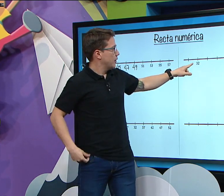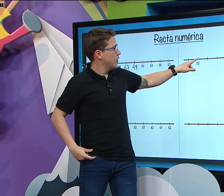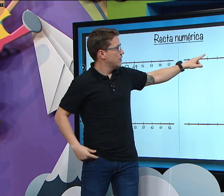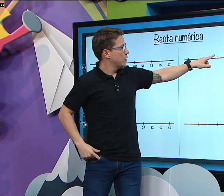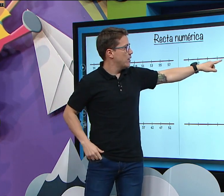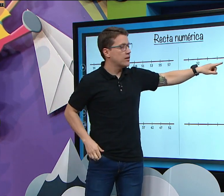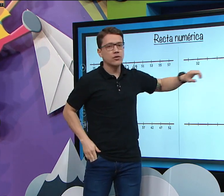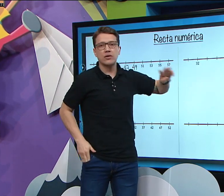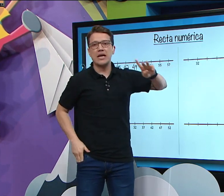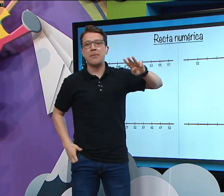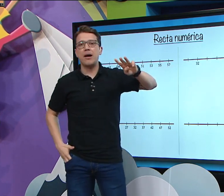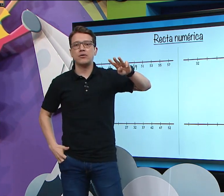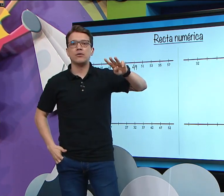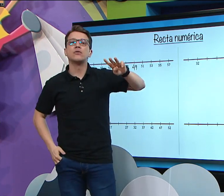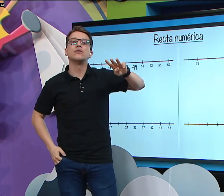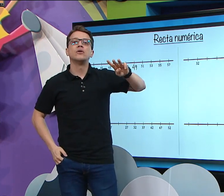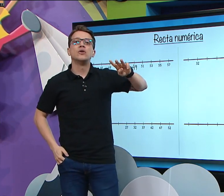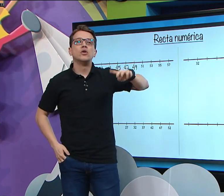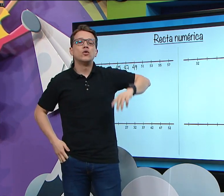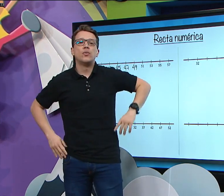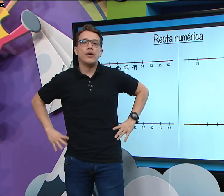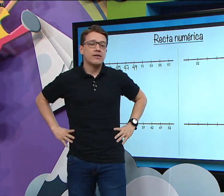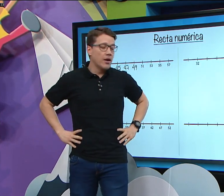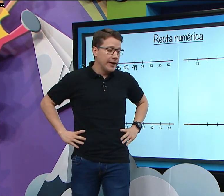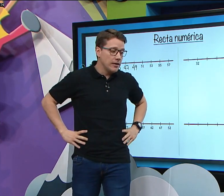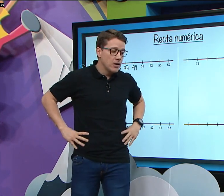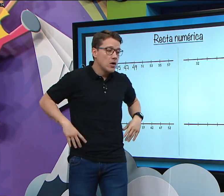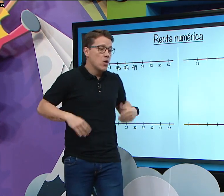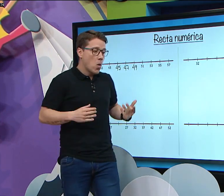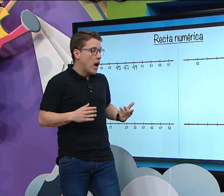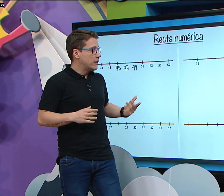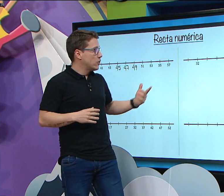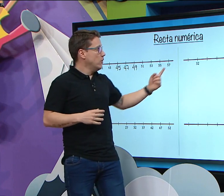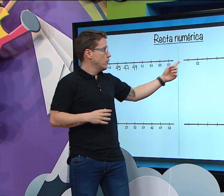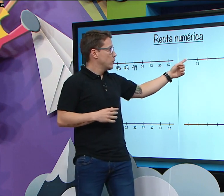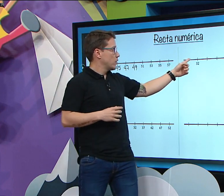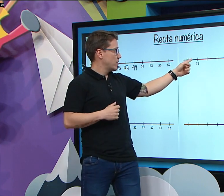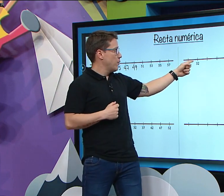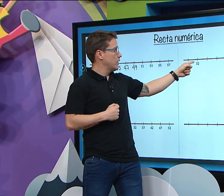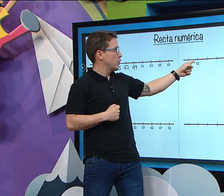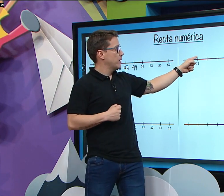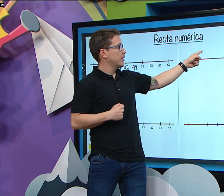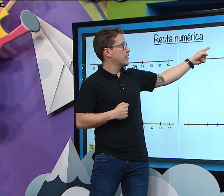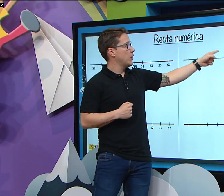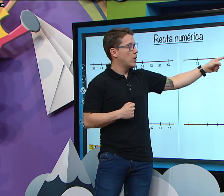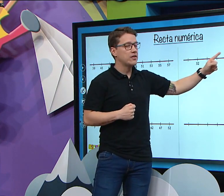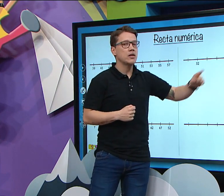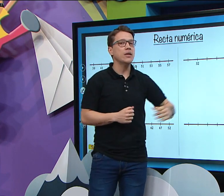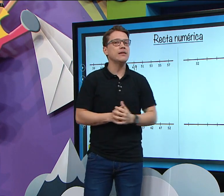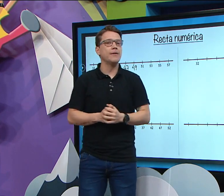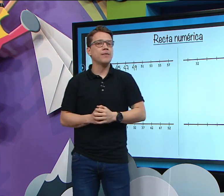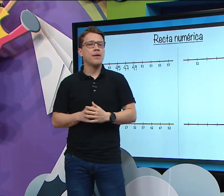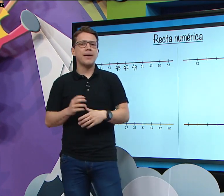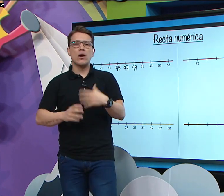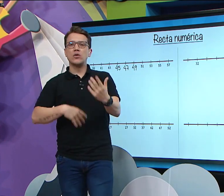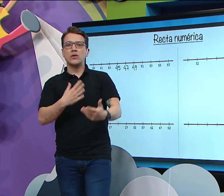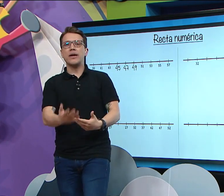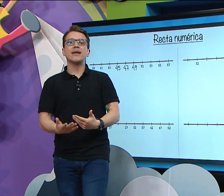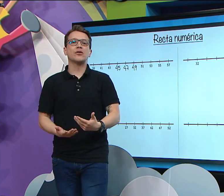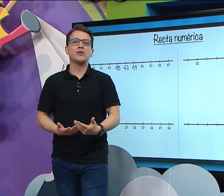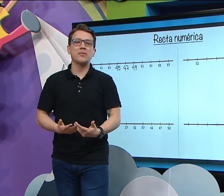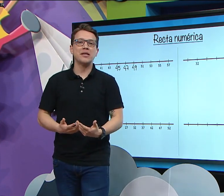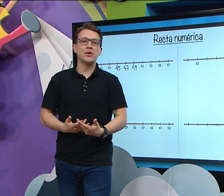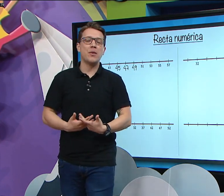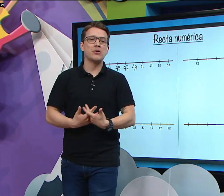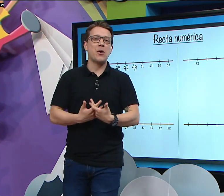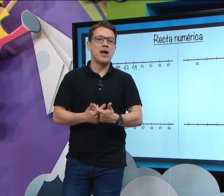el 32 y el 50 son 3 espacios. Tú puedes saber cuánto se aumentó del 32 al 50. Para continuar